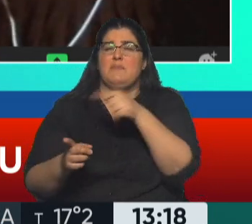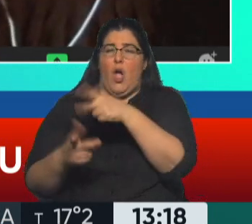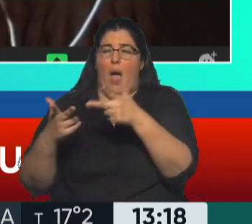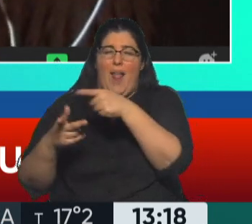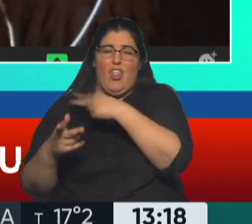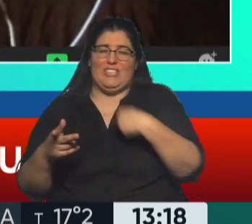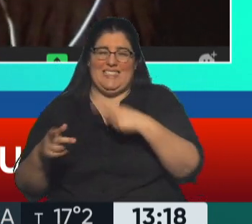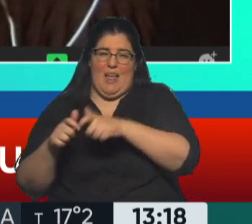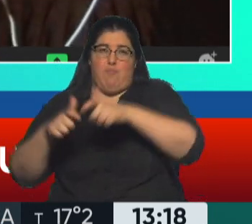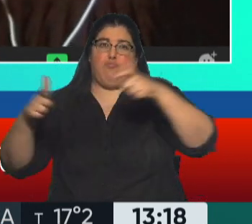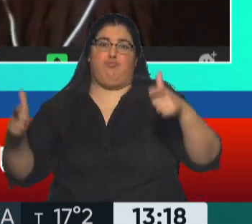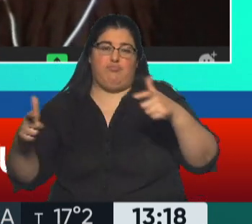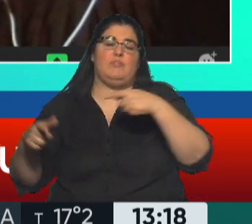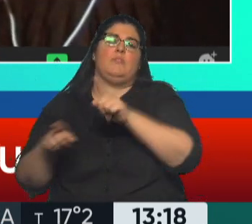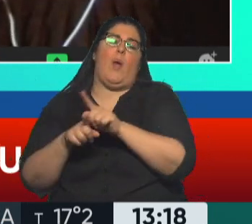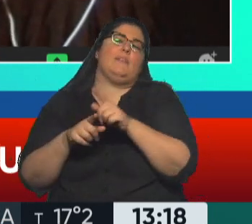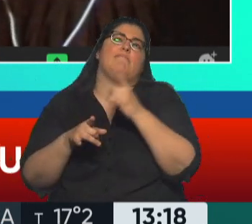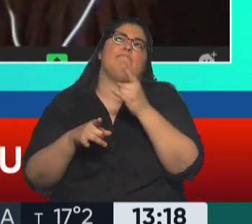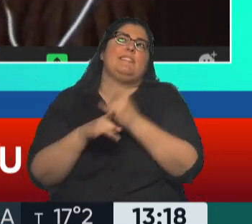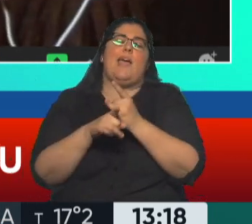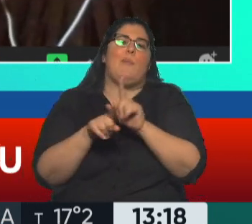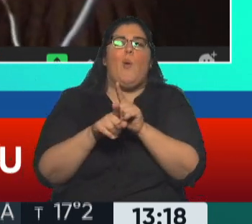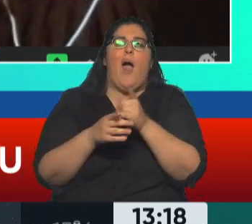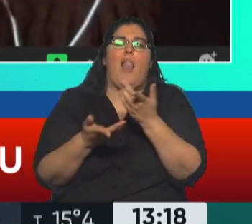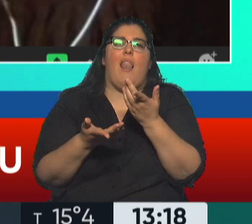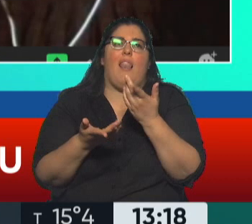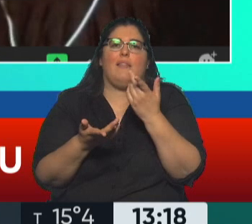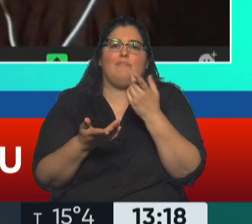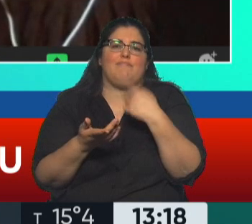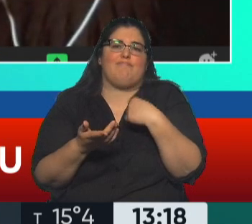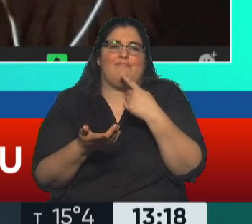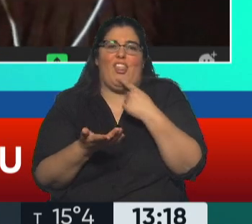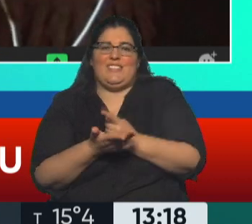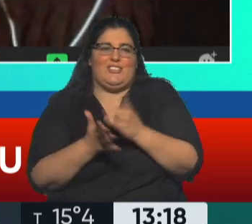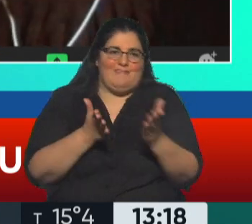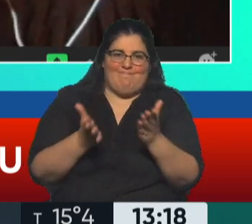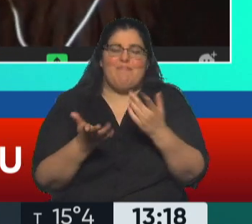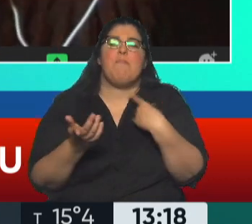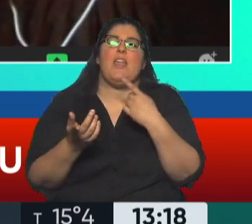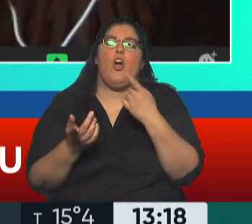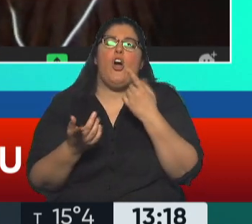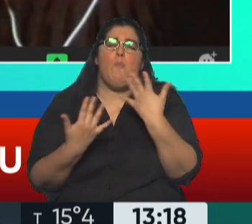sea, si hay que situar, siempre es arbitrario, pero si hay que situar un punto, ¿uno lo podría situar ahí, un punto de inflexión?